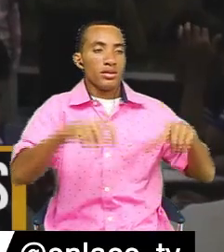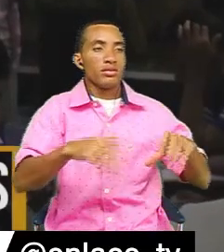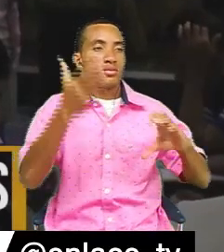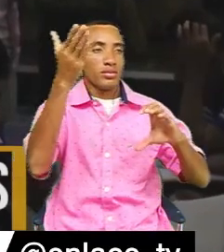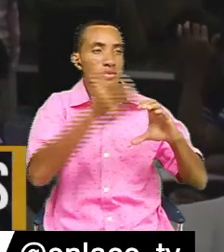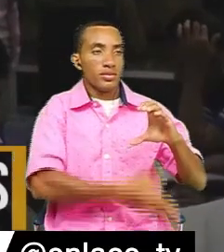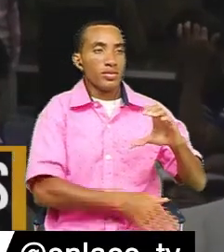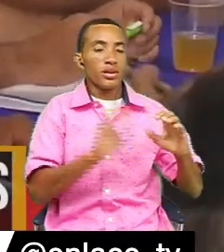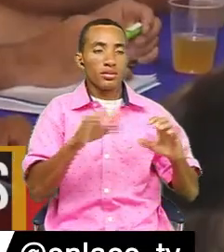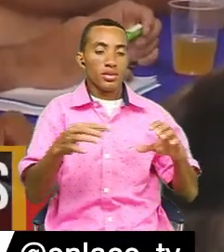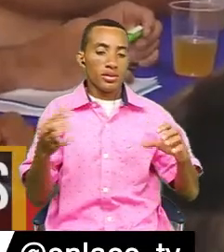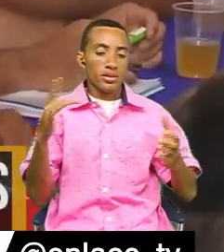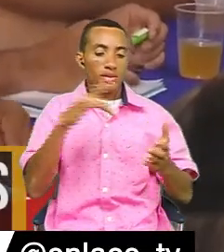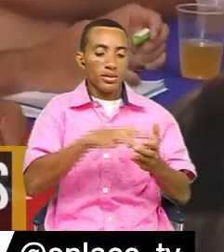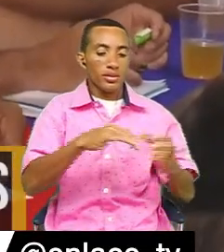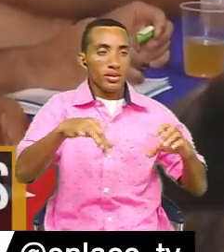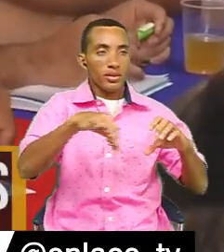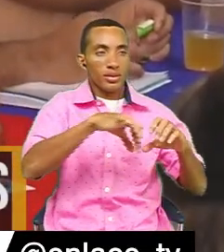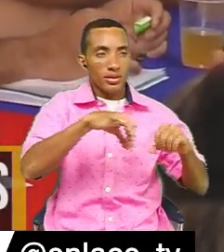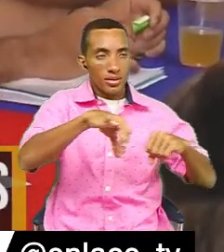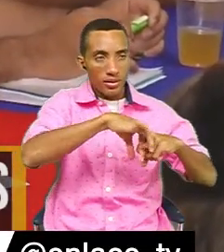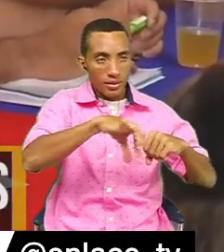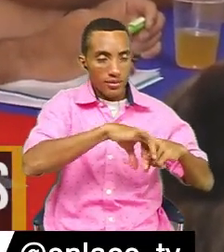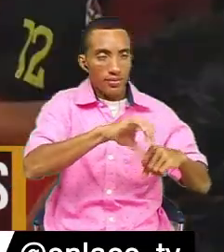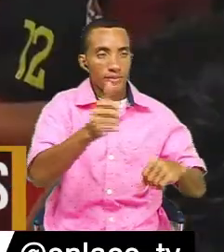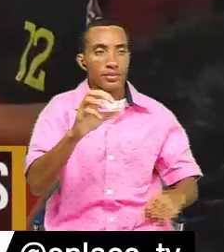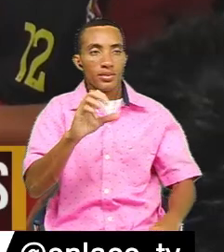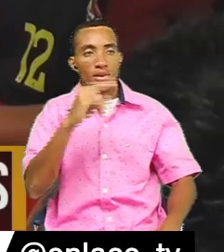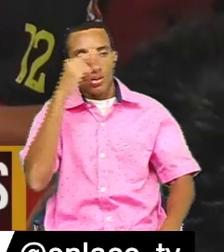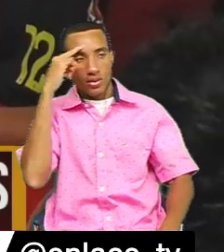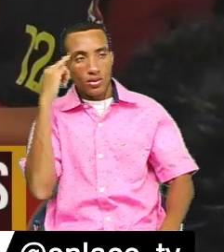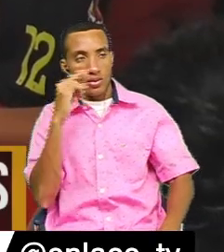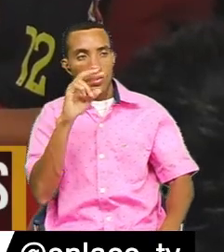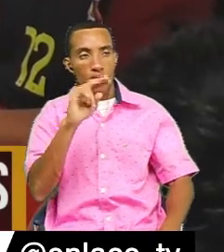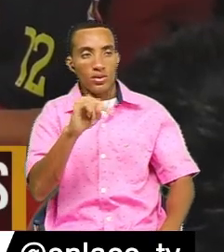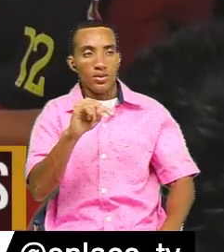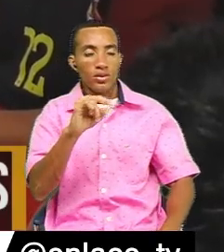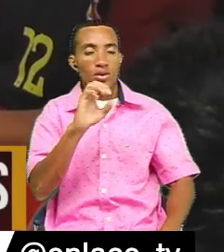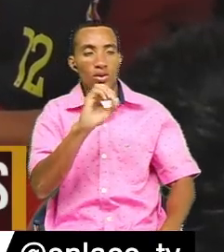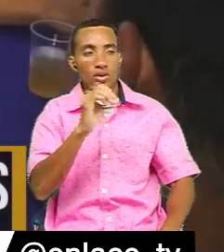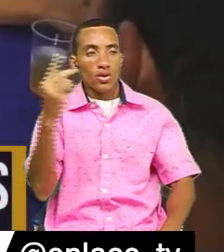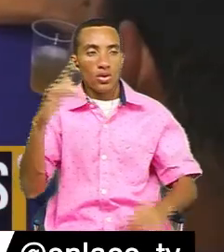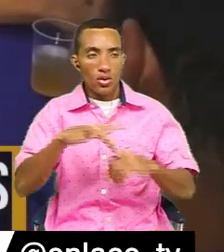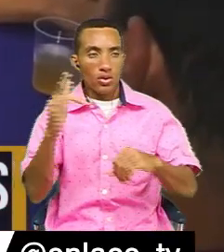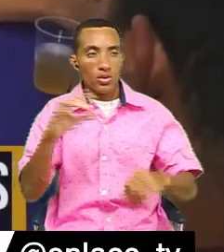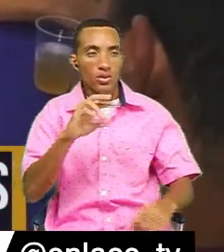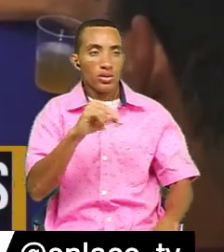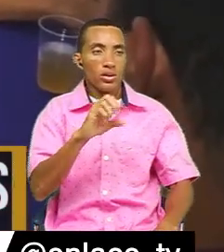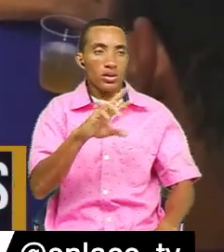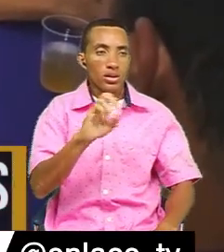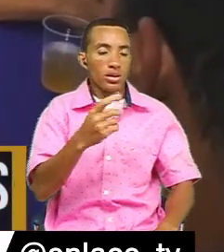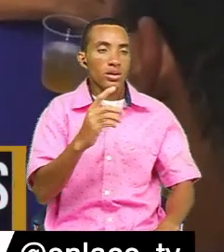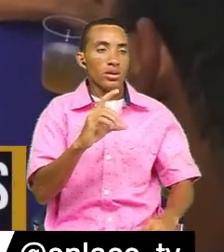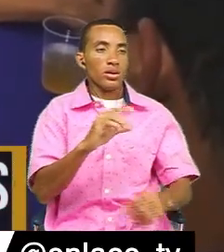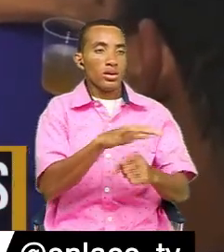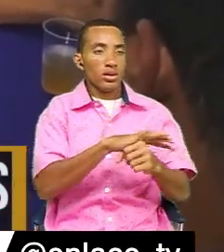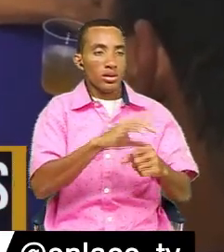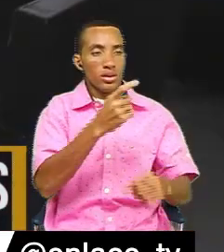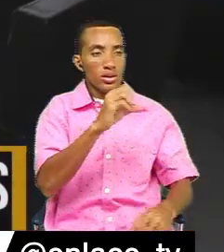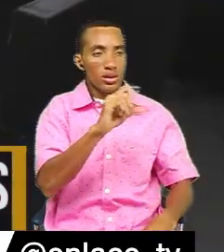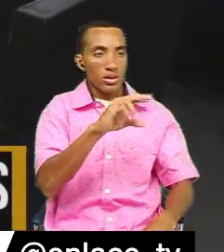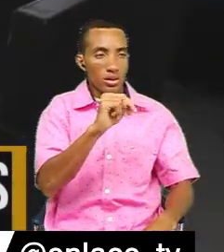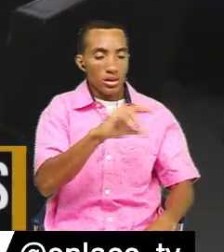Alianza Petrolera, Oro Negro, de gran campaña a nivel nacional en los campeonatos de su categoría, igualmente Galán, Cincuentenario, Topping y